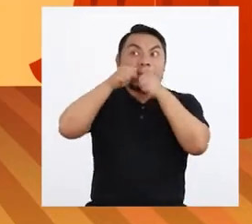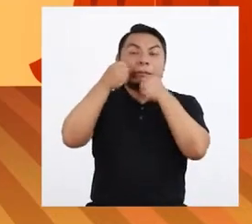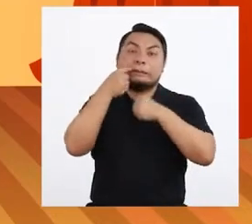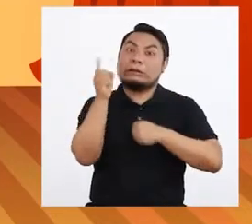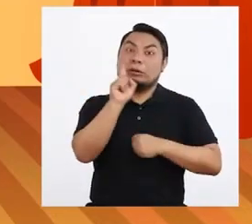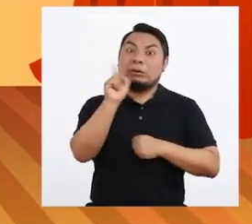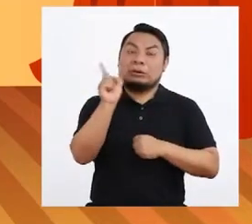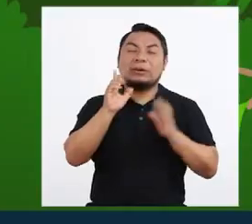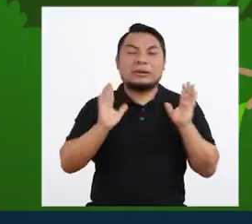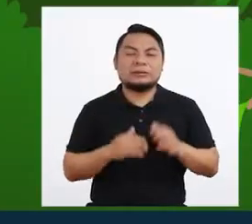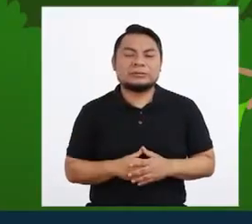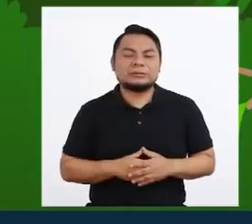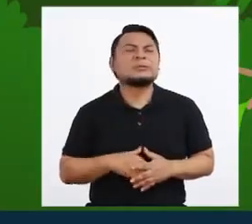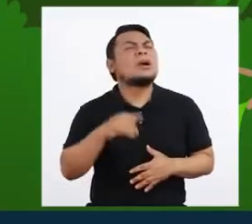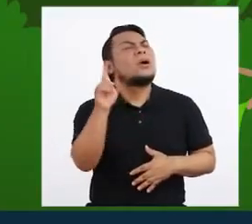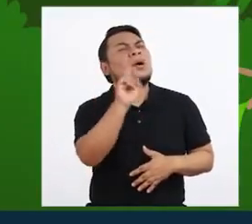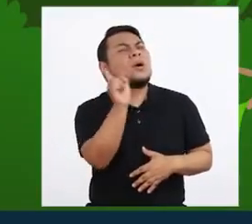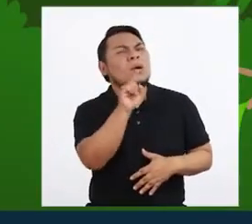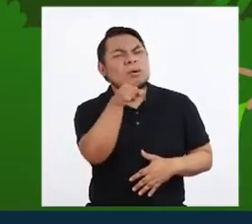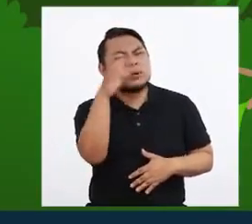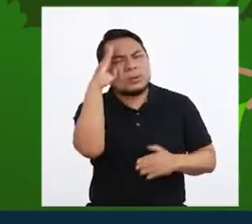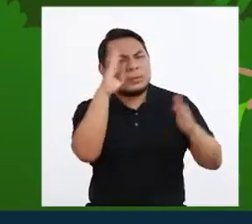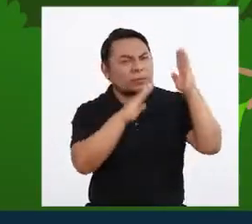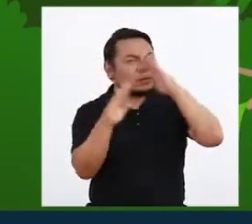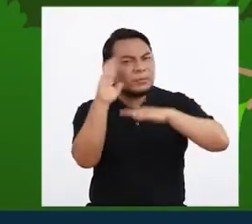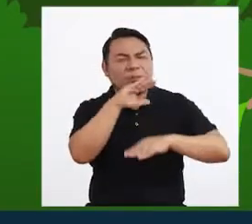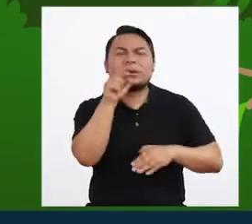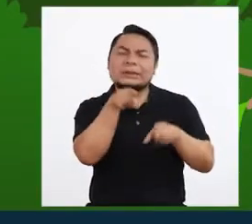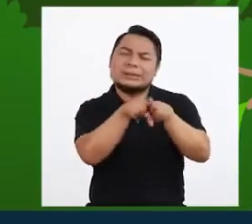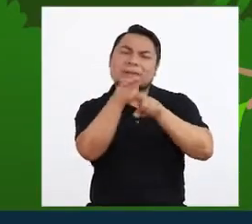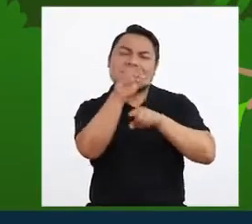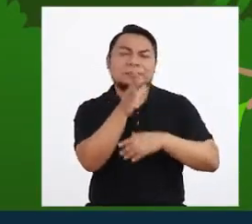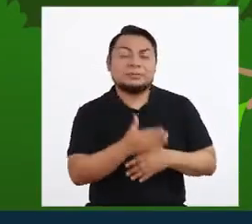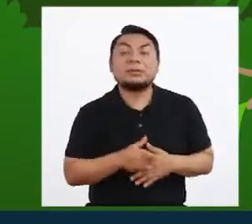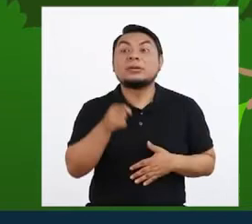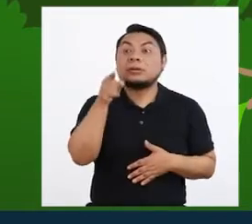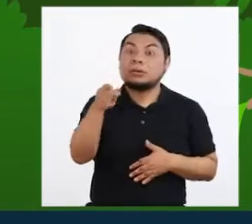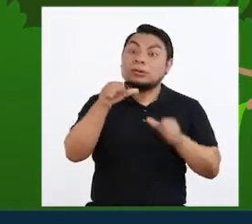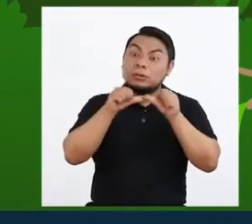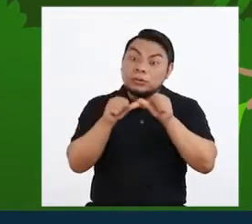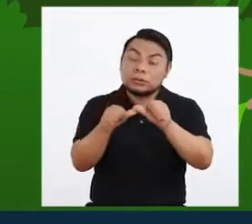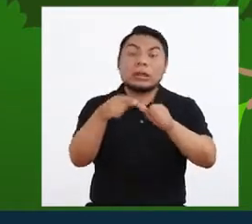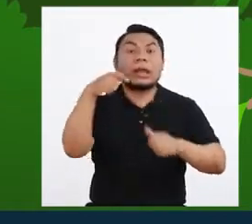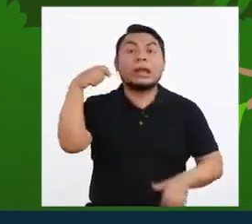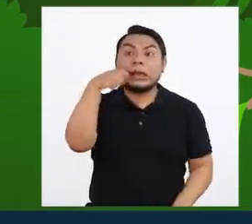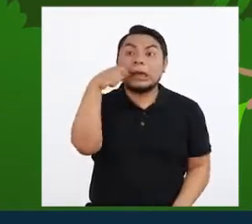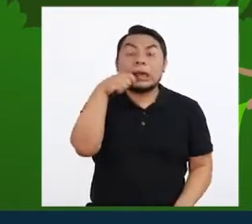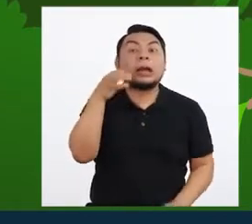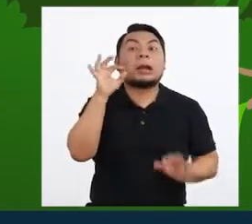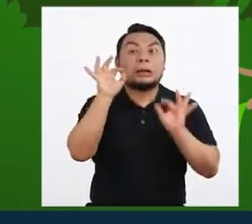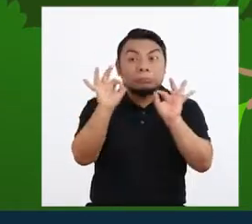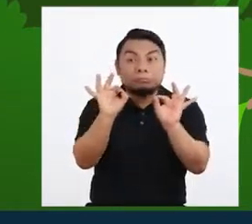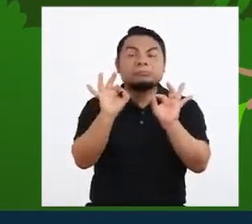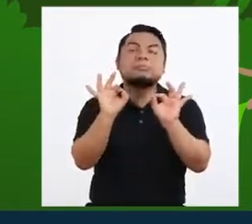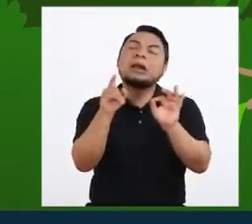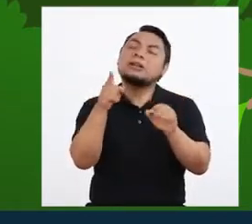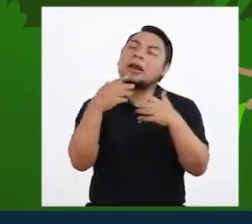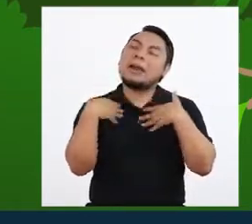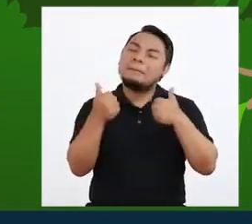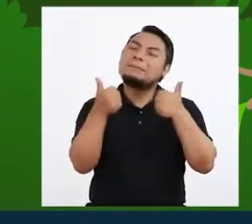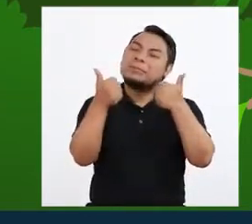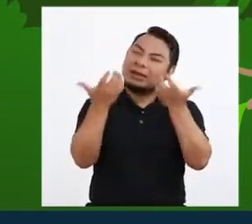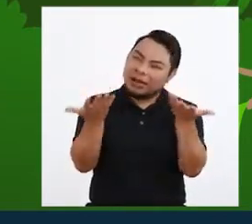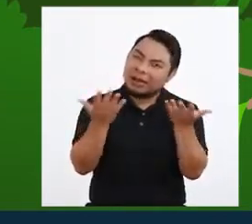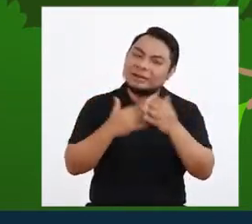tener caries! No te preocupes, Calcetín. Mientras te cepilles correctamente,